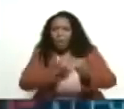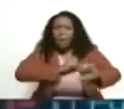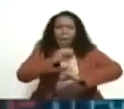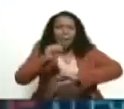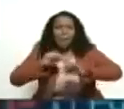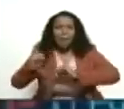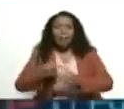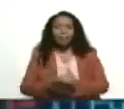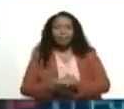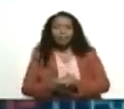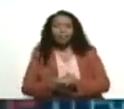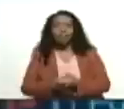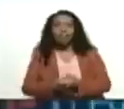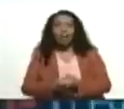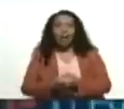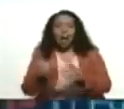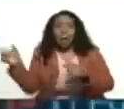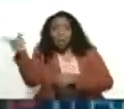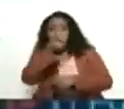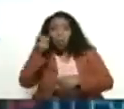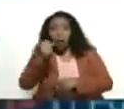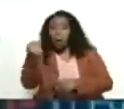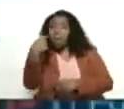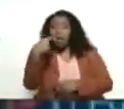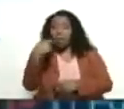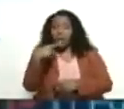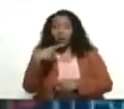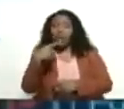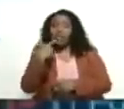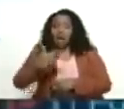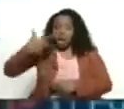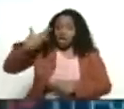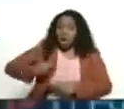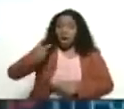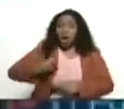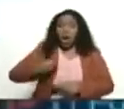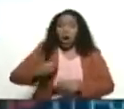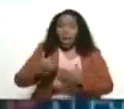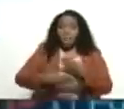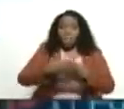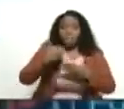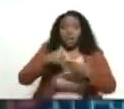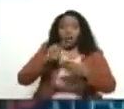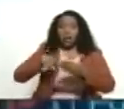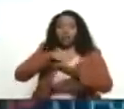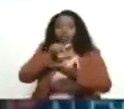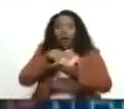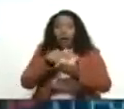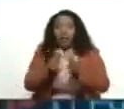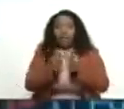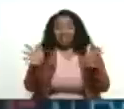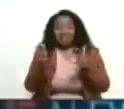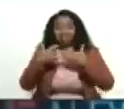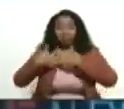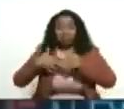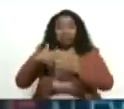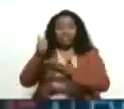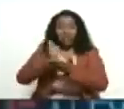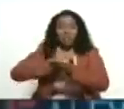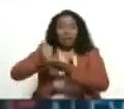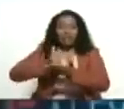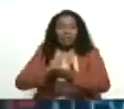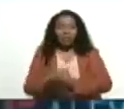CLAPS, para conseguir las medicinas que nos eran negadas por las grandes transnacionales, por las grandes empresas